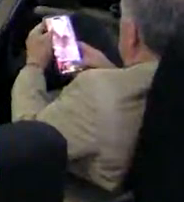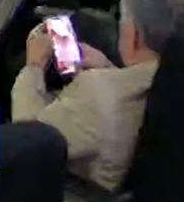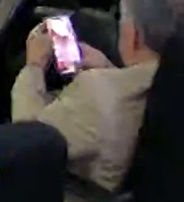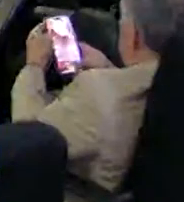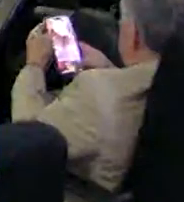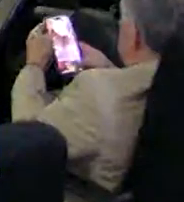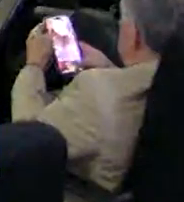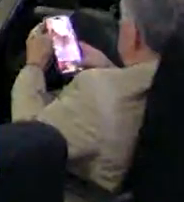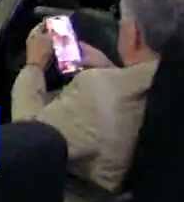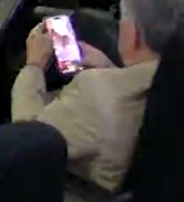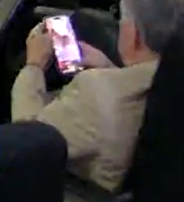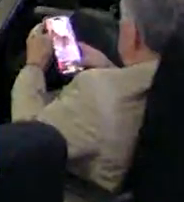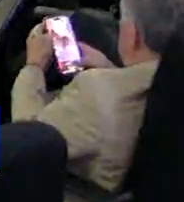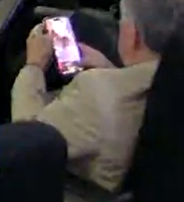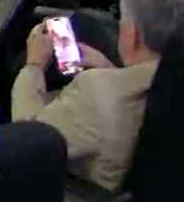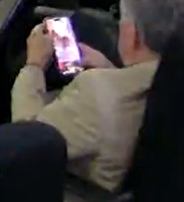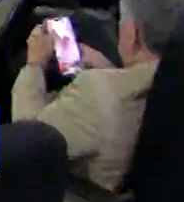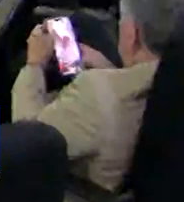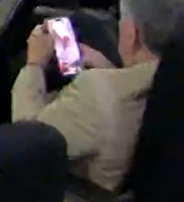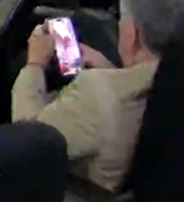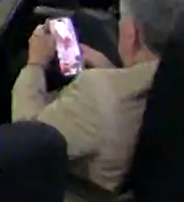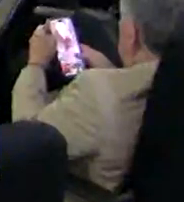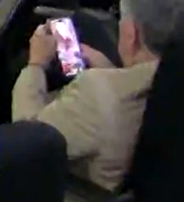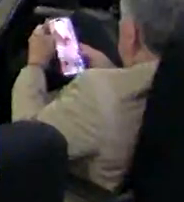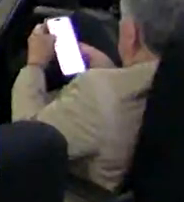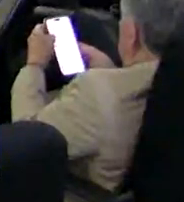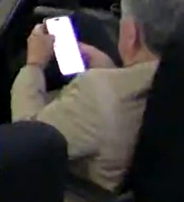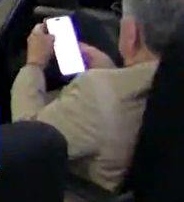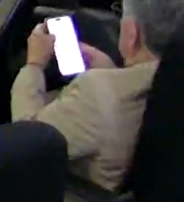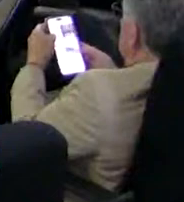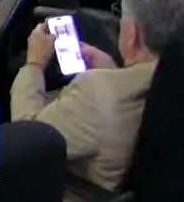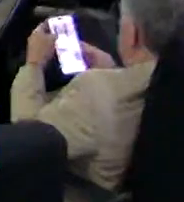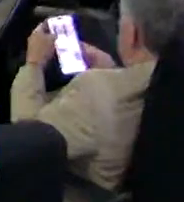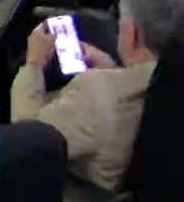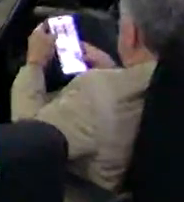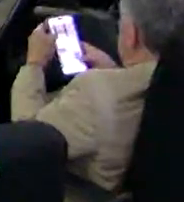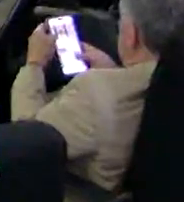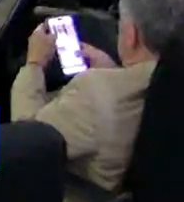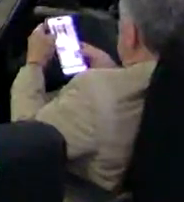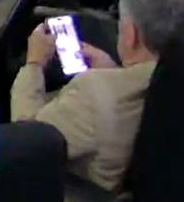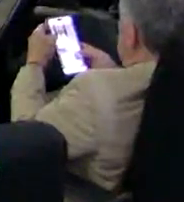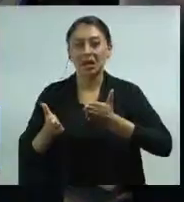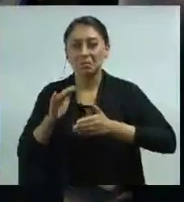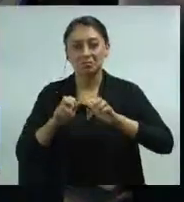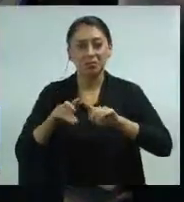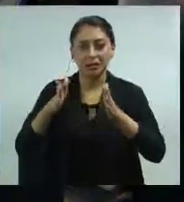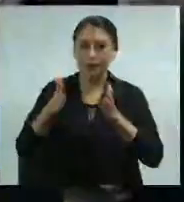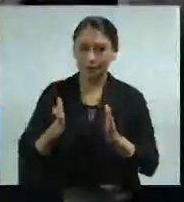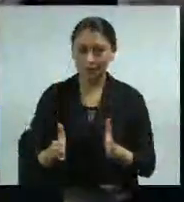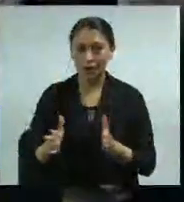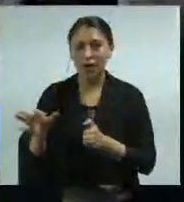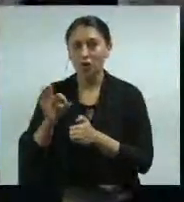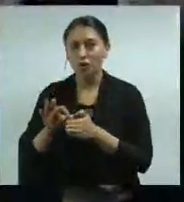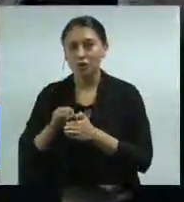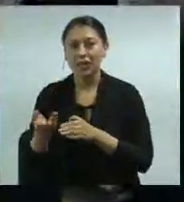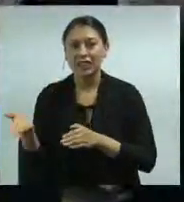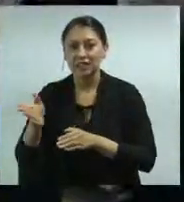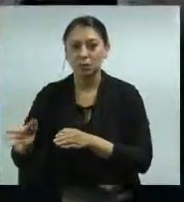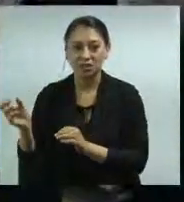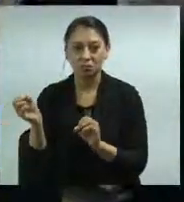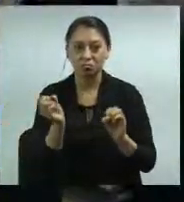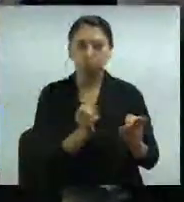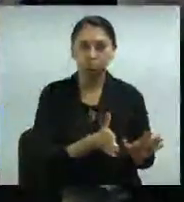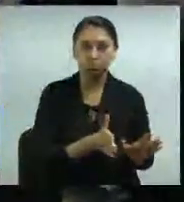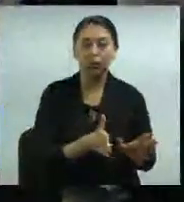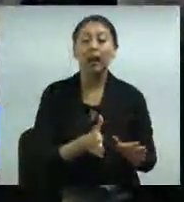cartas, pues honestamente, tal vez los lee la secretaria o el secretario o el funcionario y ahí mismo las tiran a la basura.